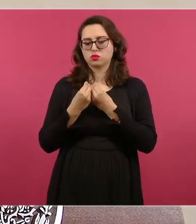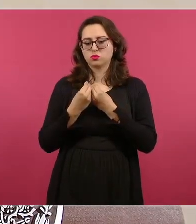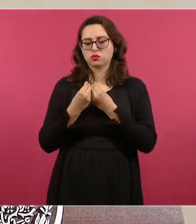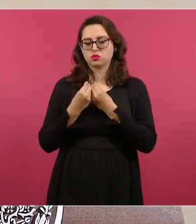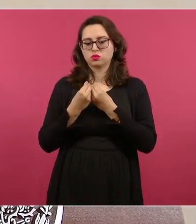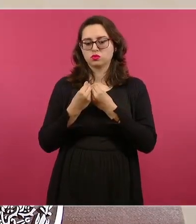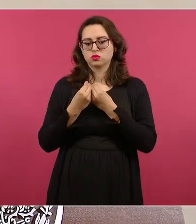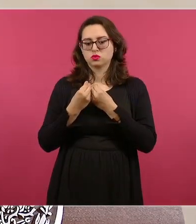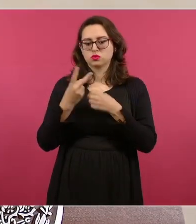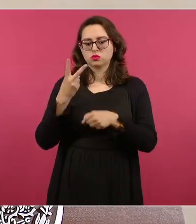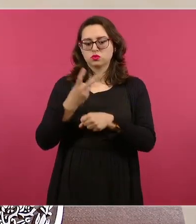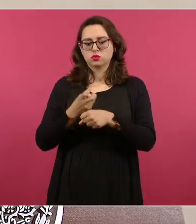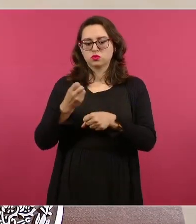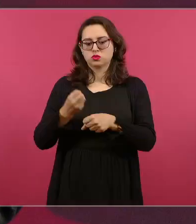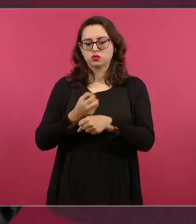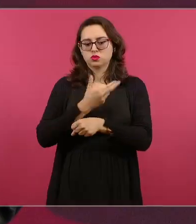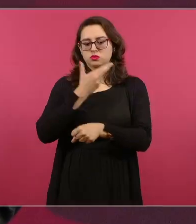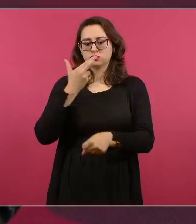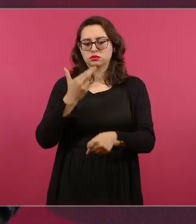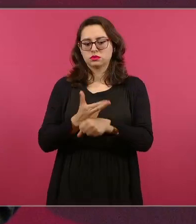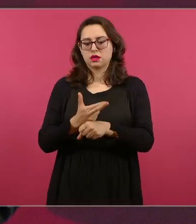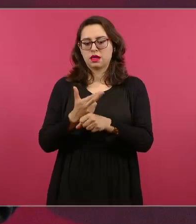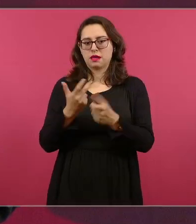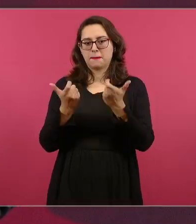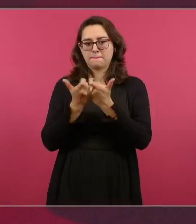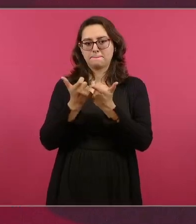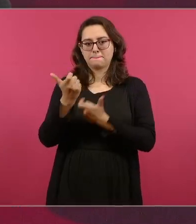de subsecretaria de Economía,